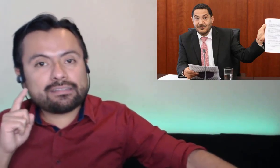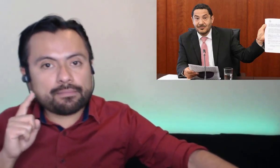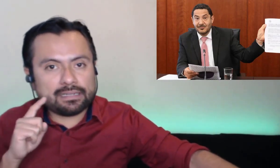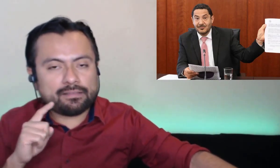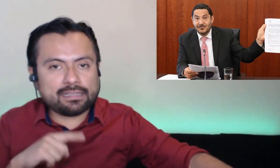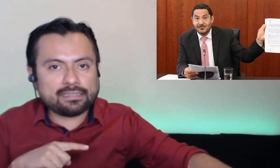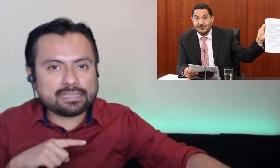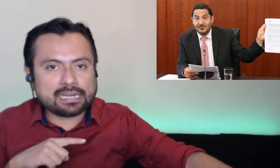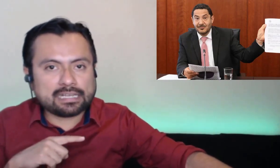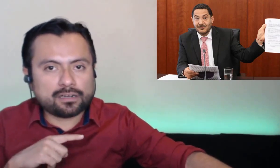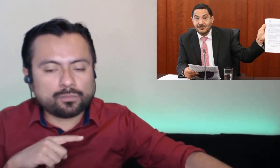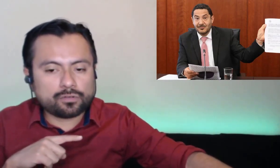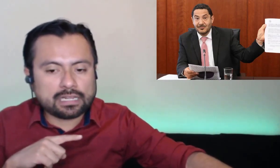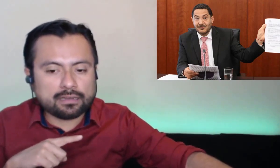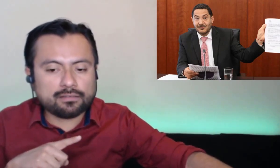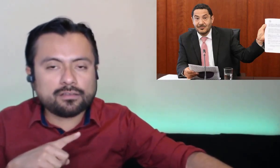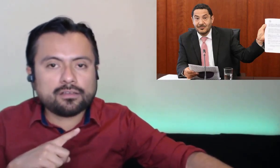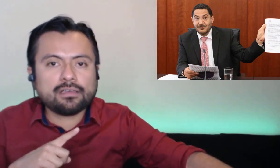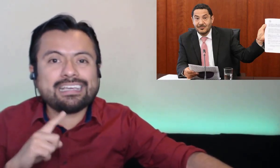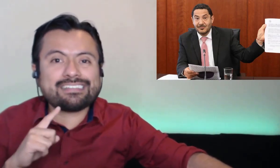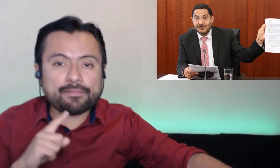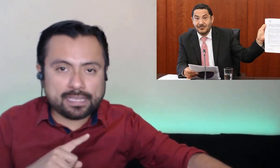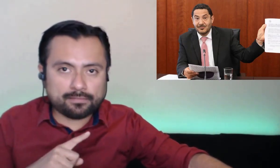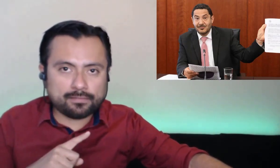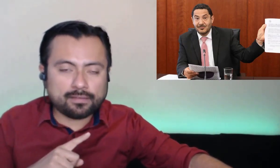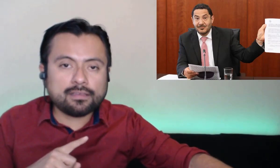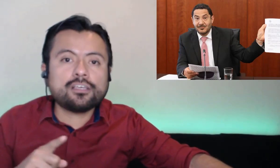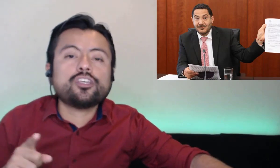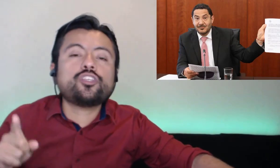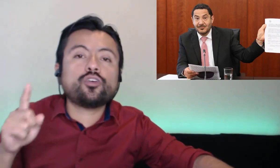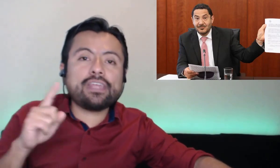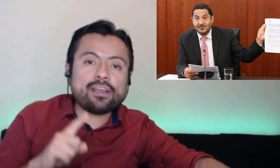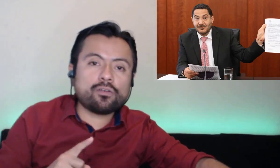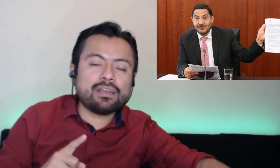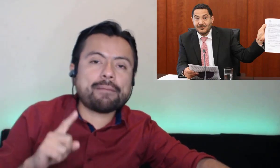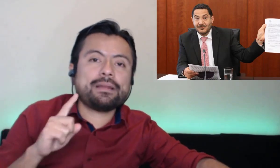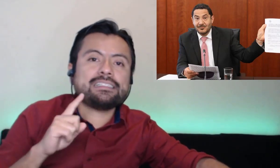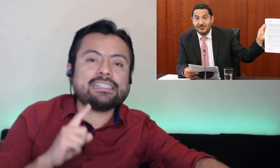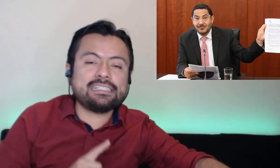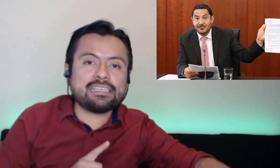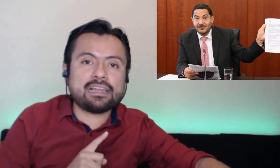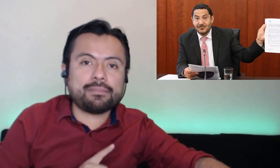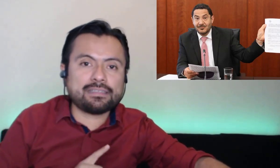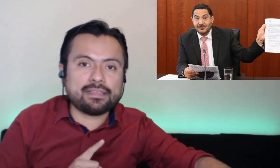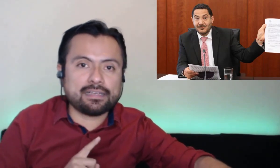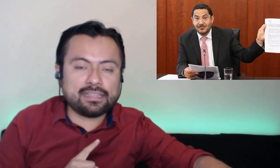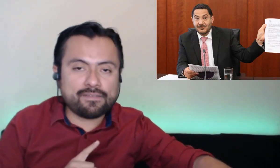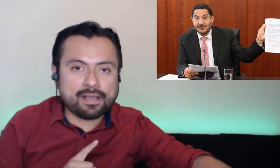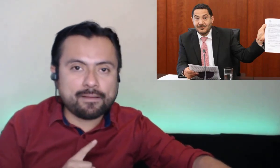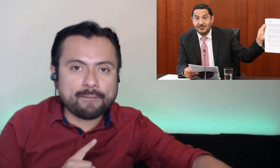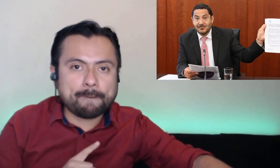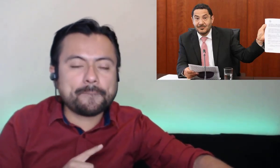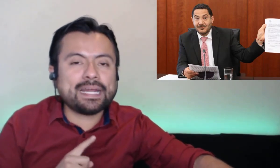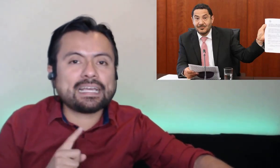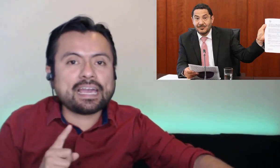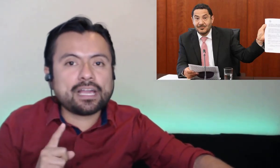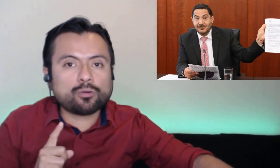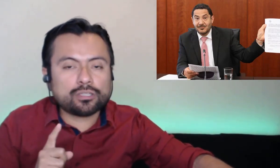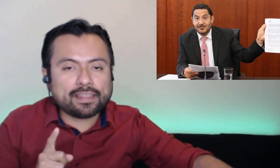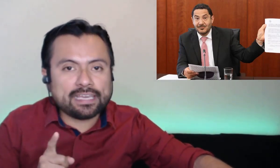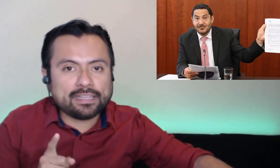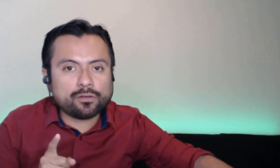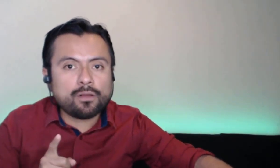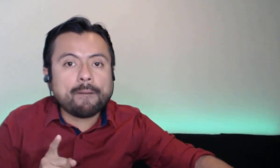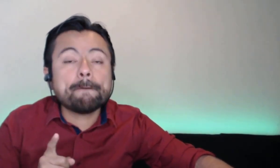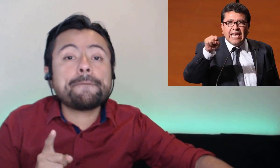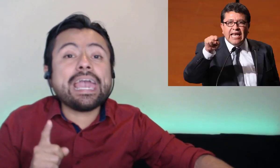respuesta de martí batres a ricardo monreal está bien yo dejo la presidencia de la mesa directiva para que haya